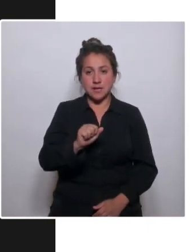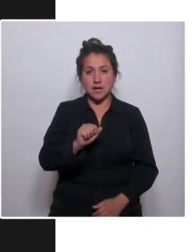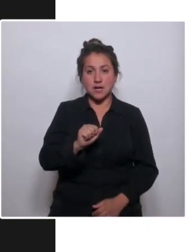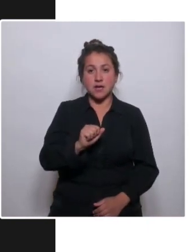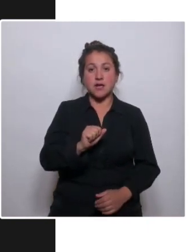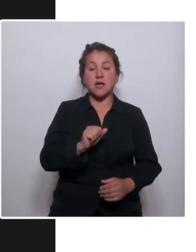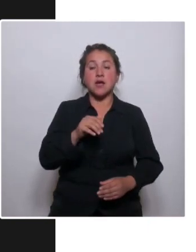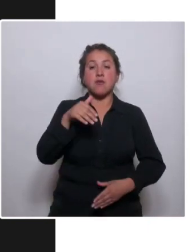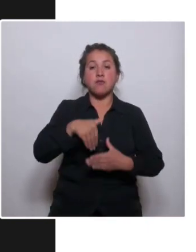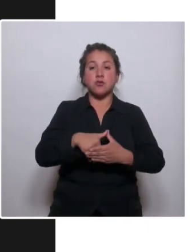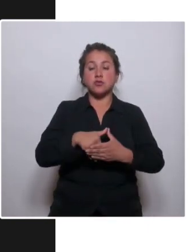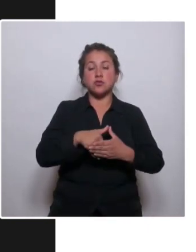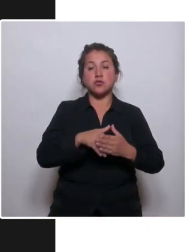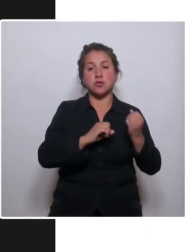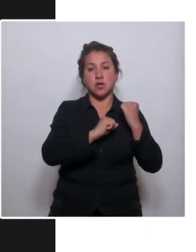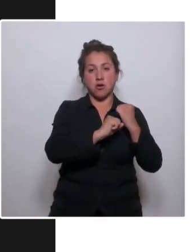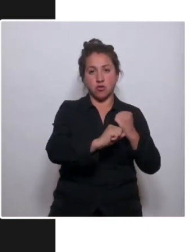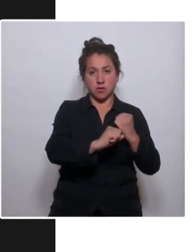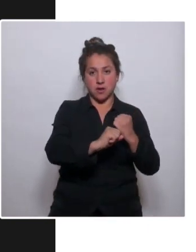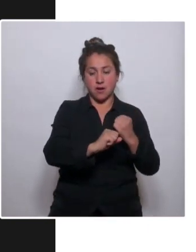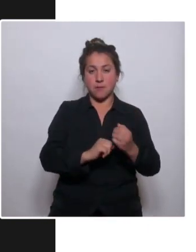Rechazo.